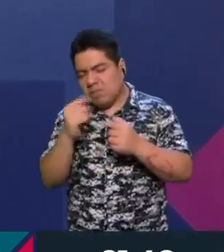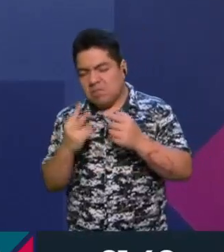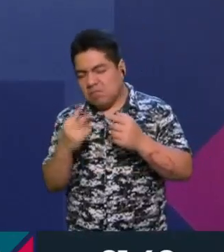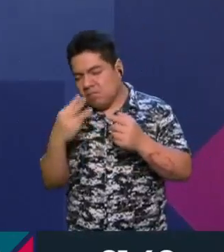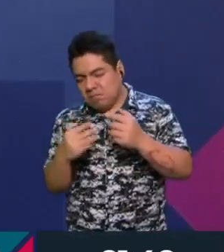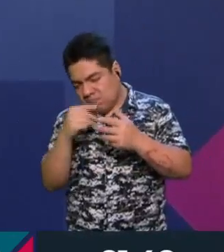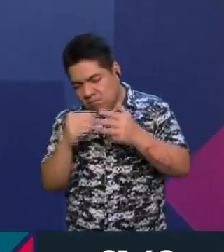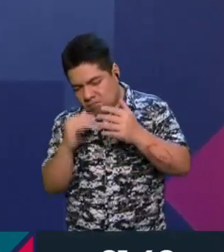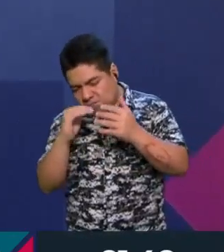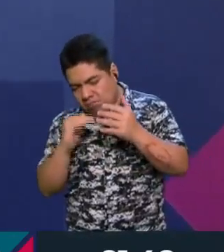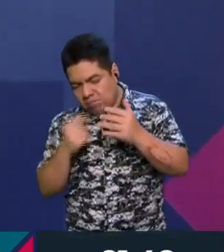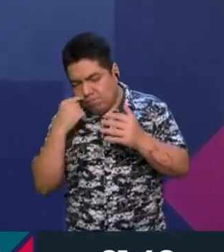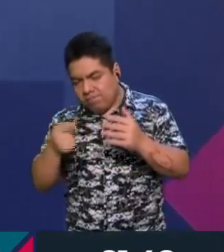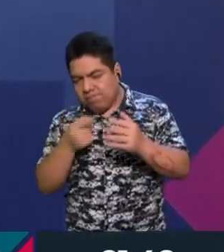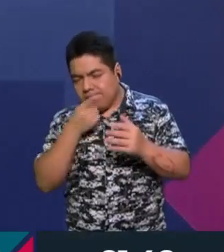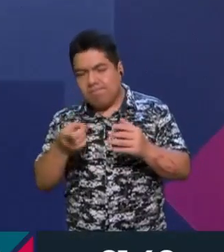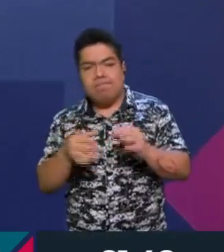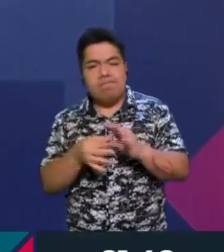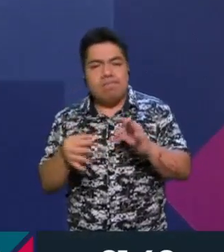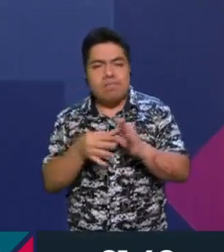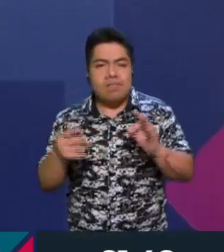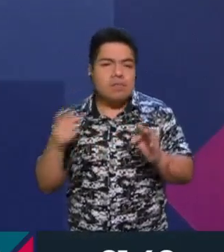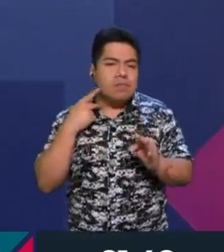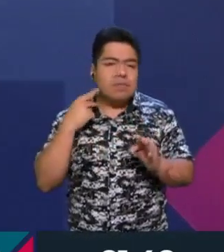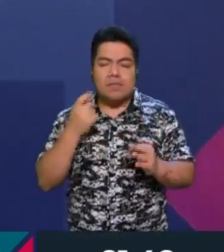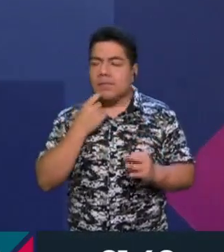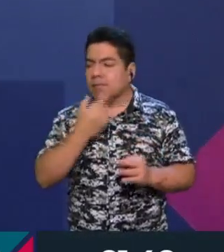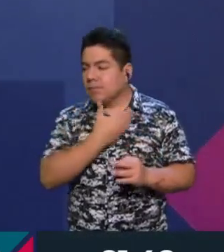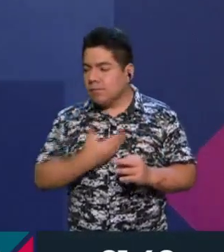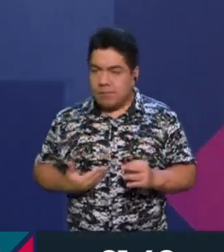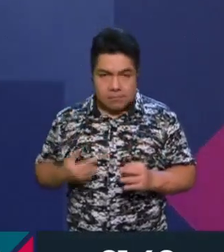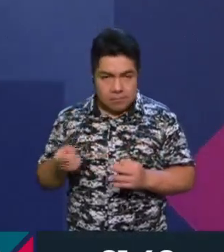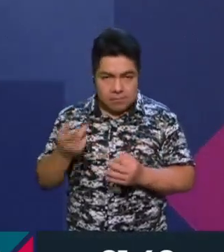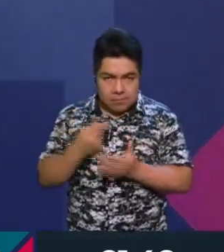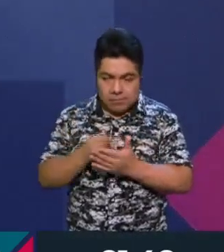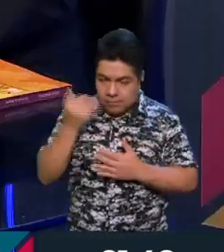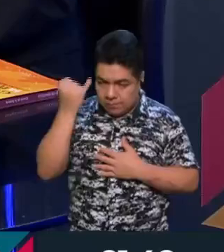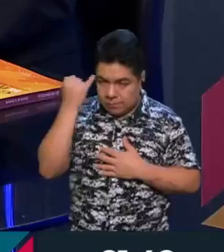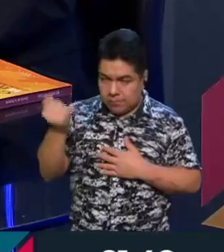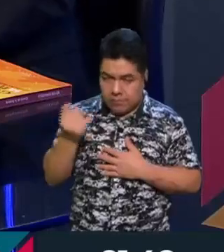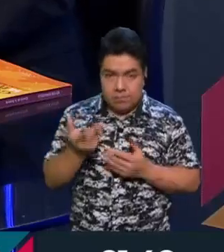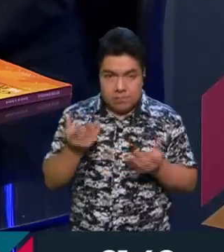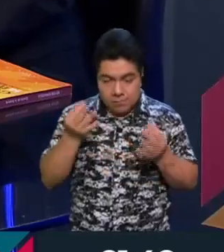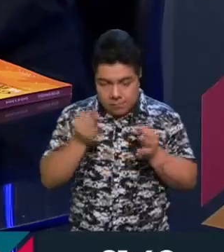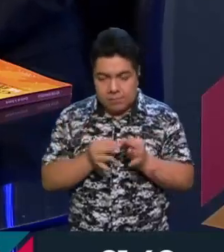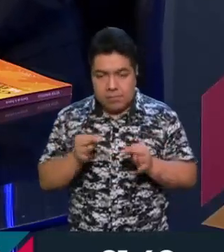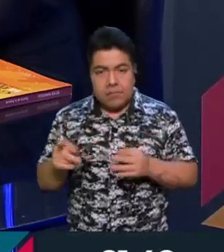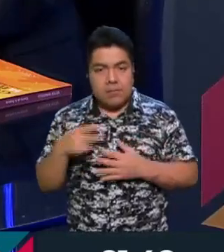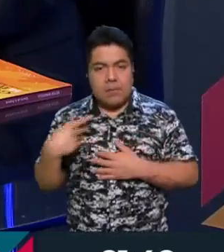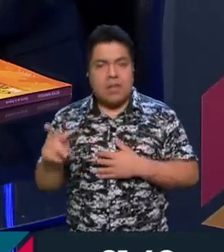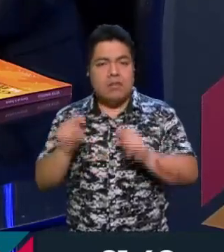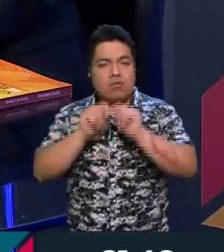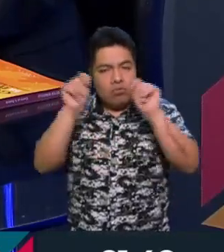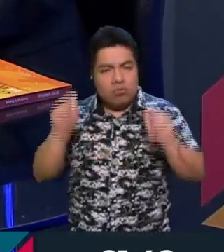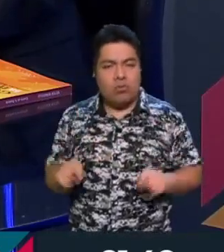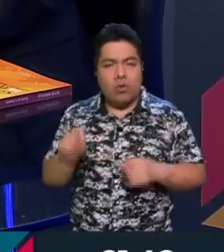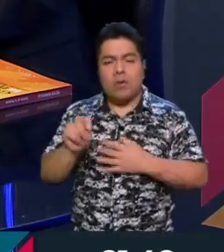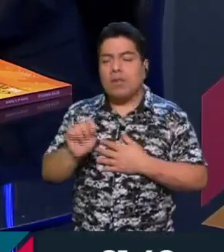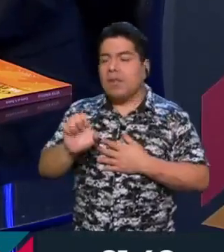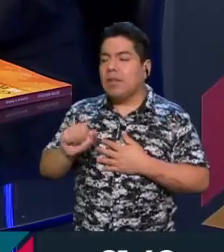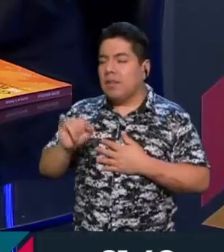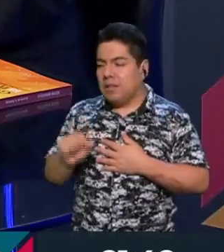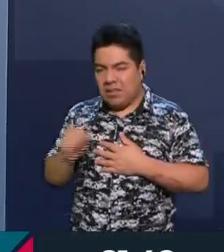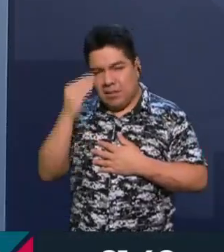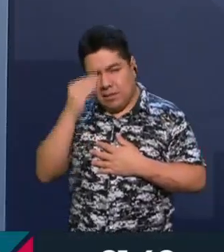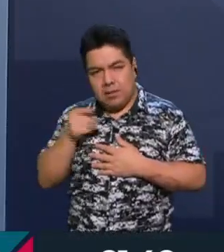3 el postulado político de Andrés Manuel López Obrador, Braulio, ¿no? Es su tesis fundamental, sí, del movimiento de